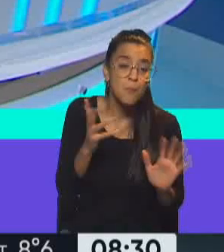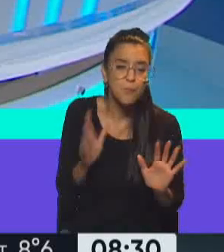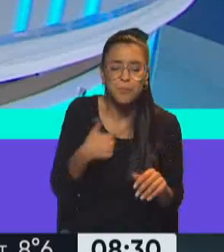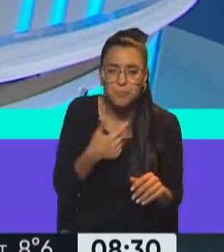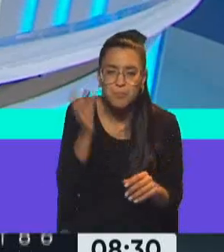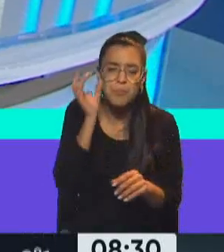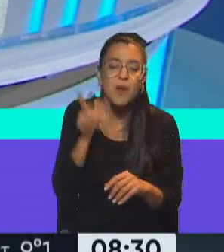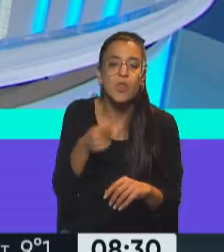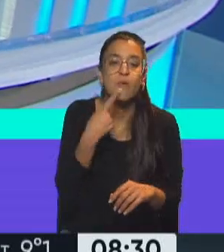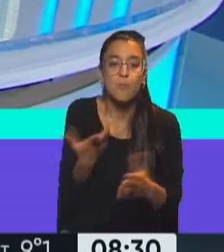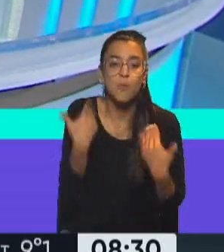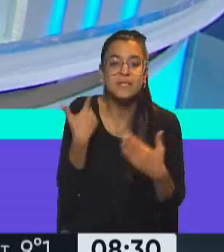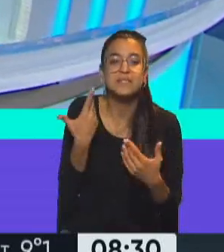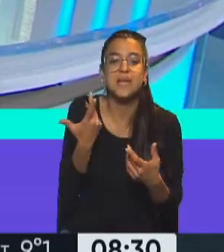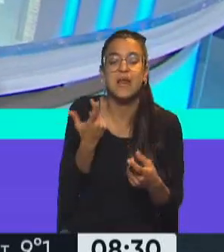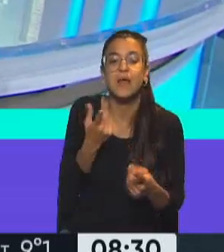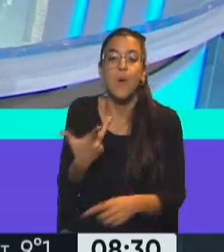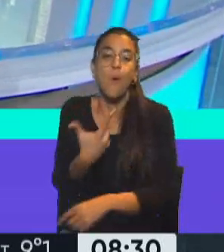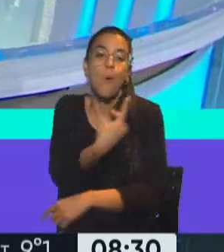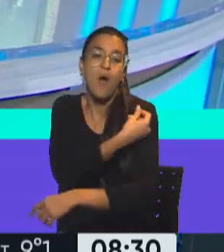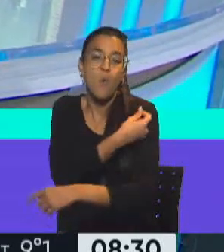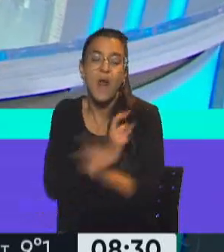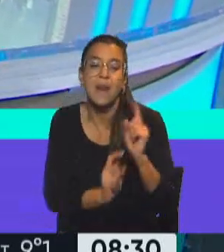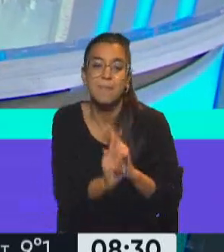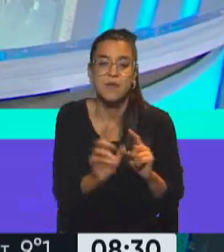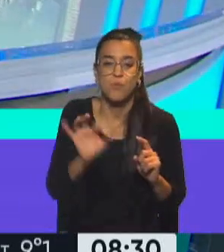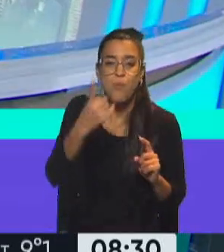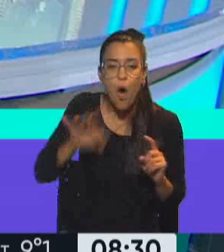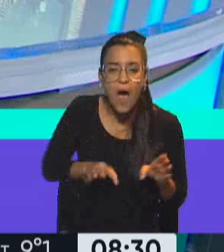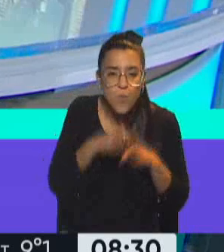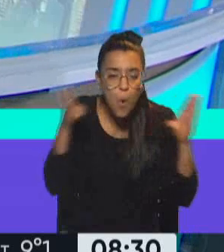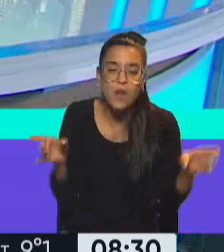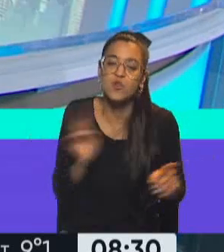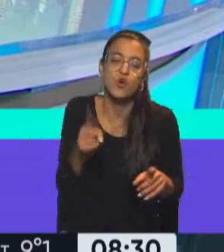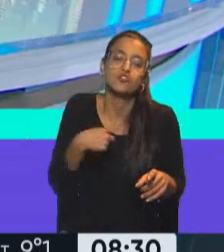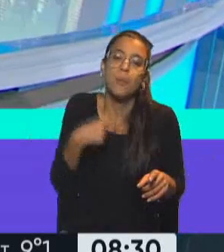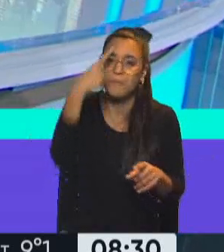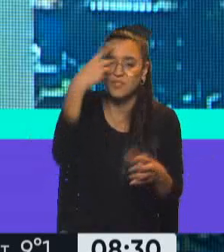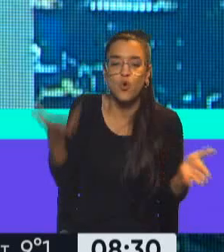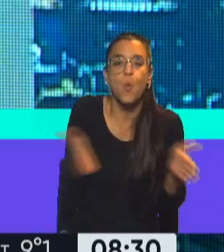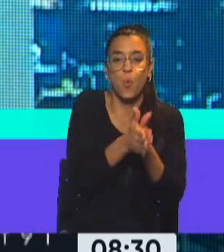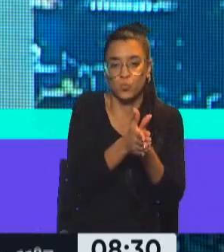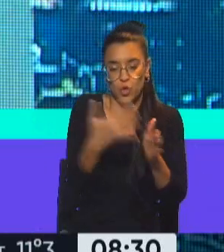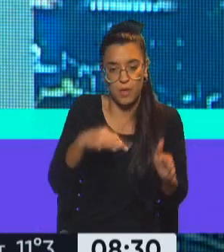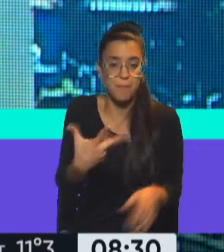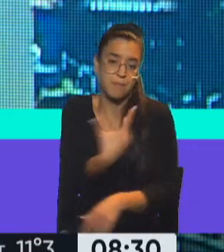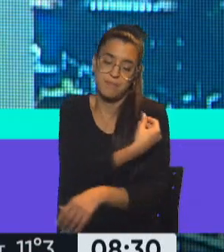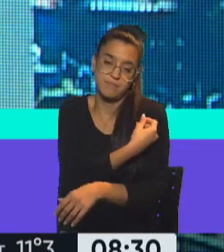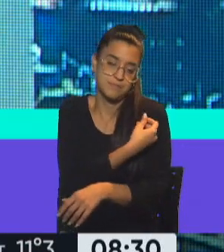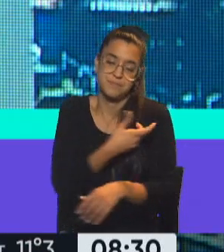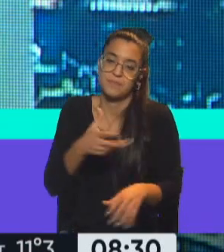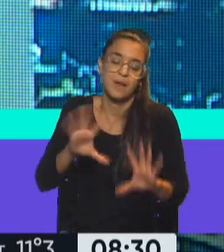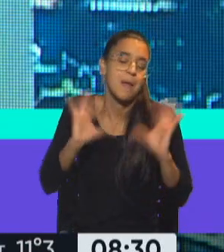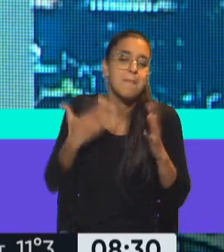Discúlpeme, ¿sería un posible reemplazo de la vacuna de manera anual? No, yo creo que son medidas complementarias. Bien. La vacuna es la medida universal